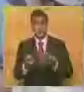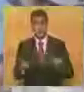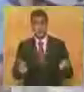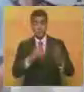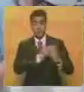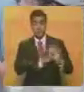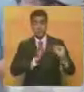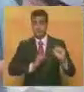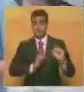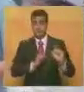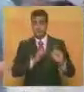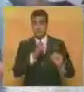fuerte y con buenos empleos.